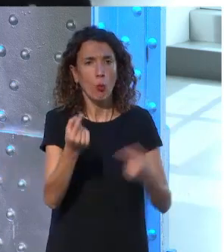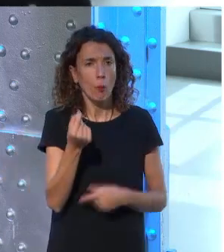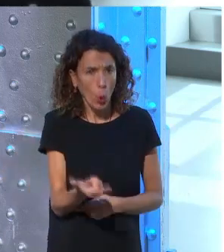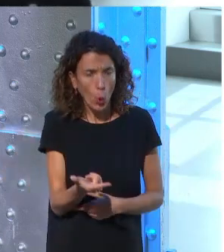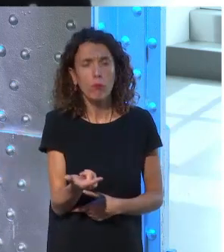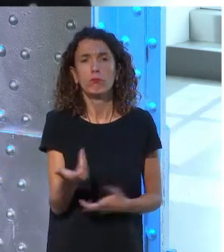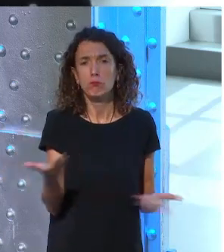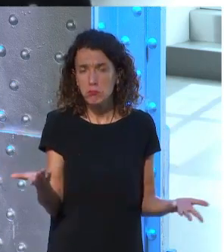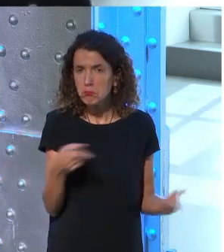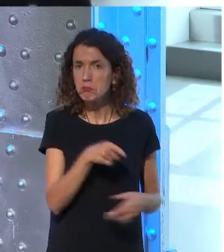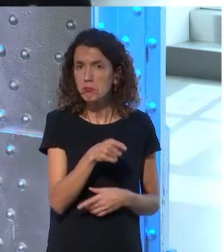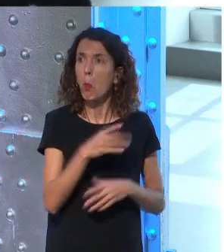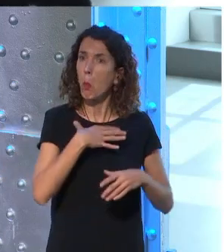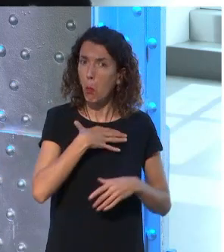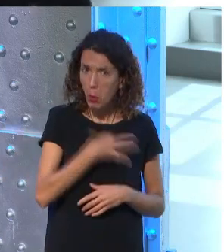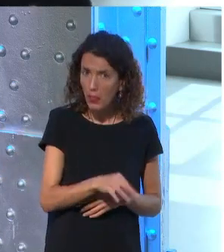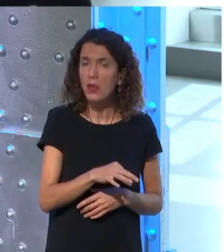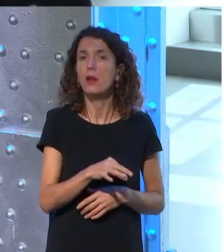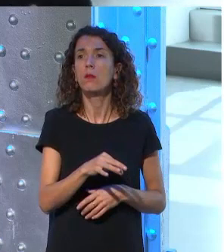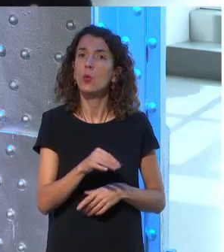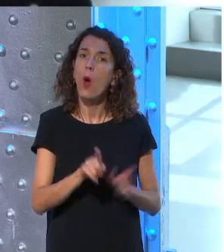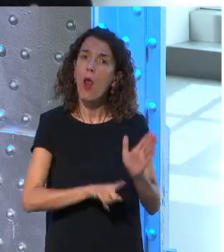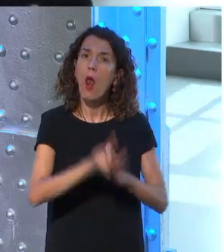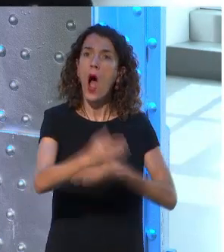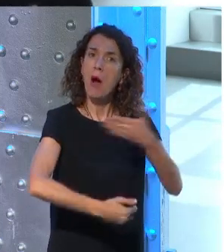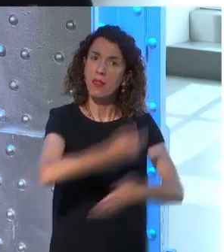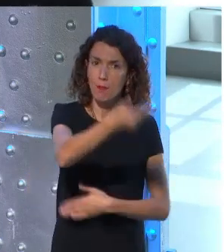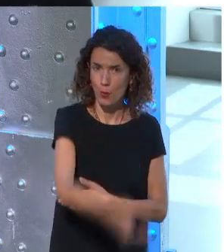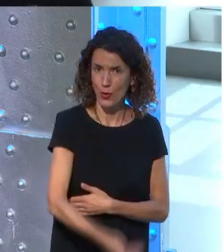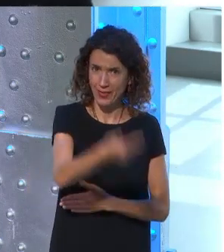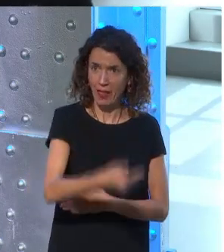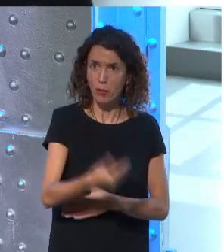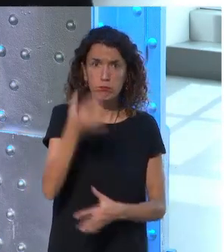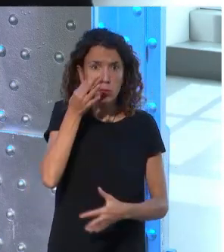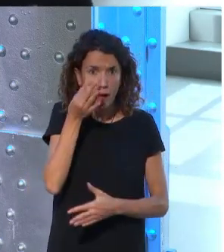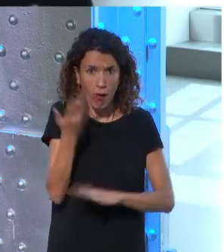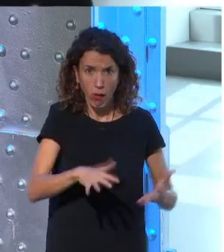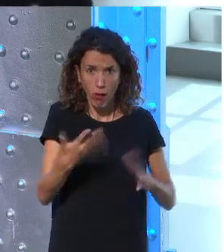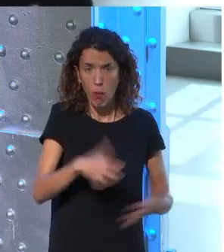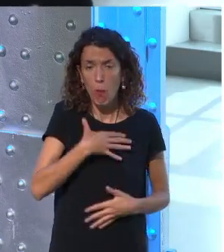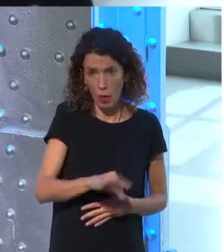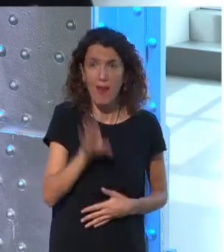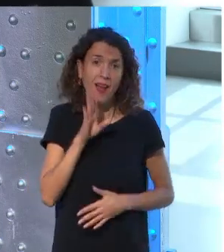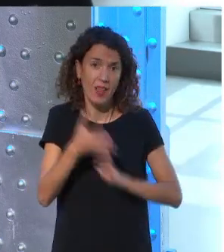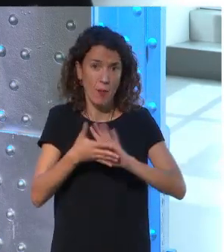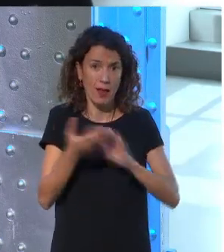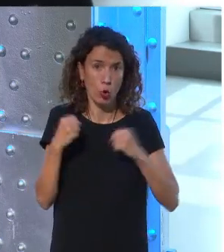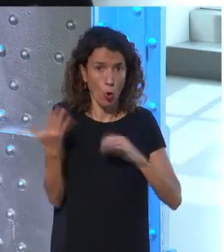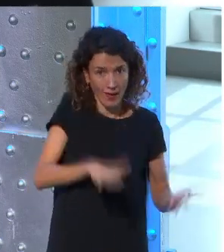tiene, se podían hacer avances significativos y concretos, esa concreción de la que se hablaba al